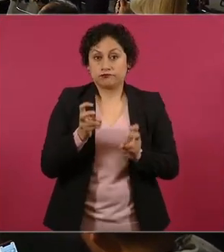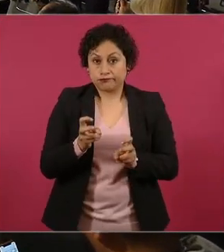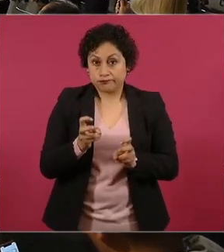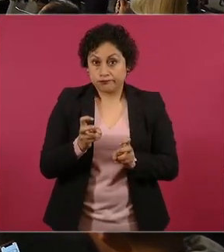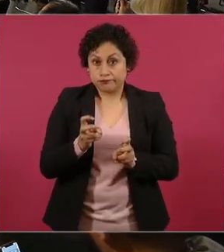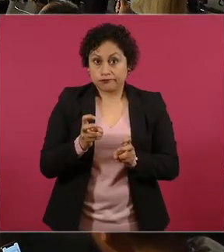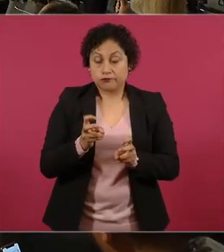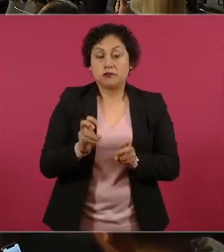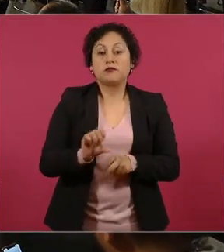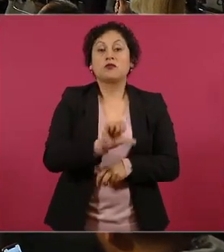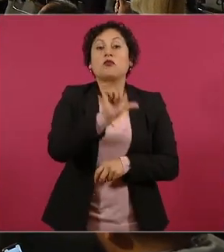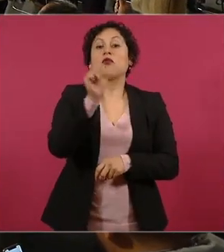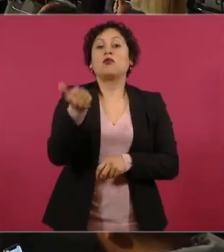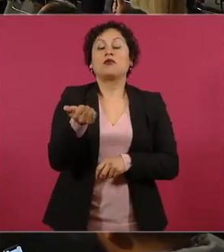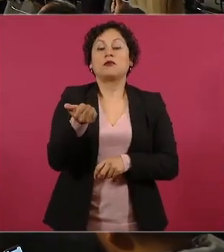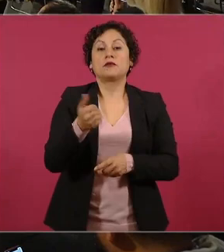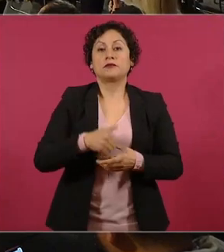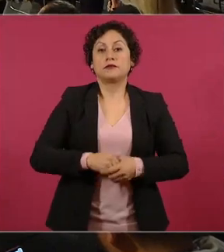¿Otra?